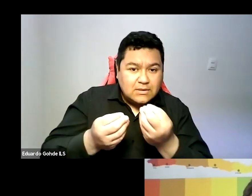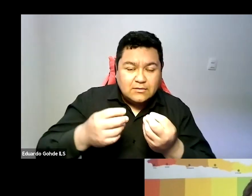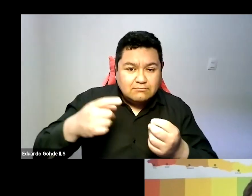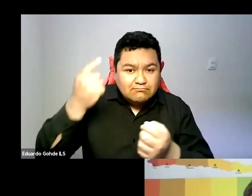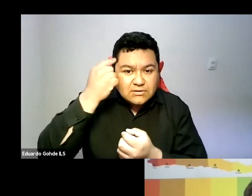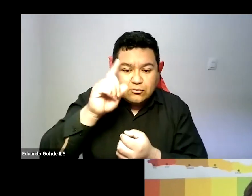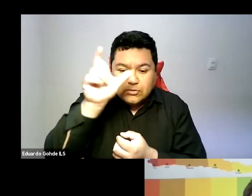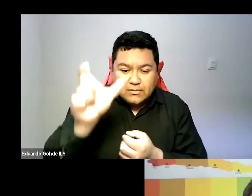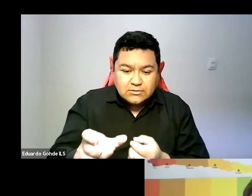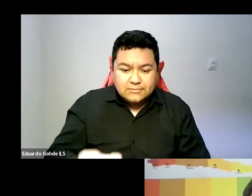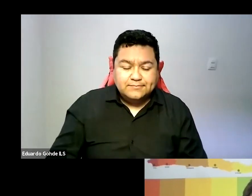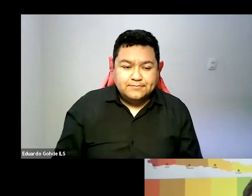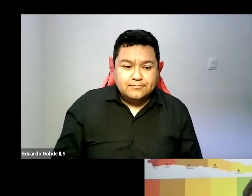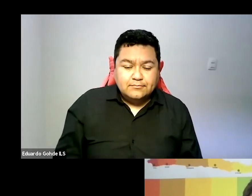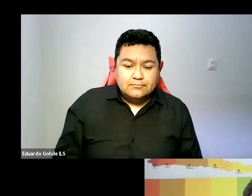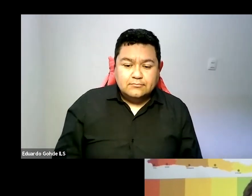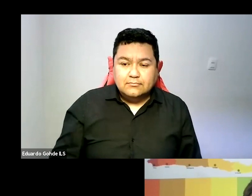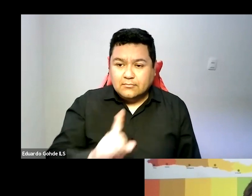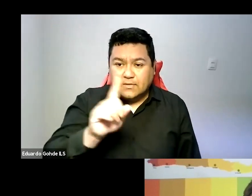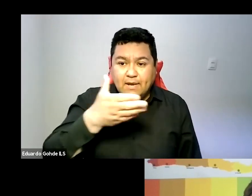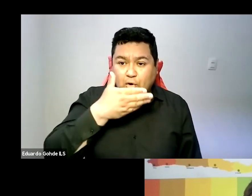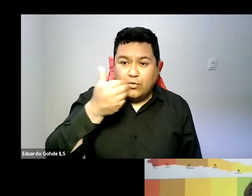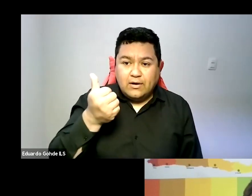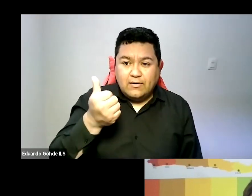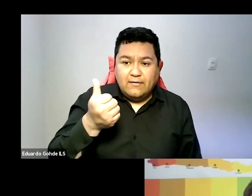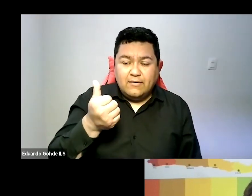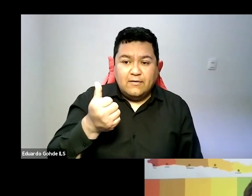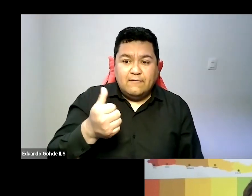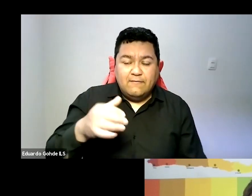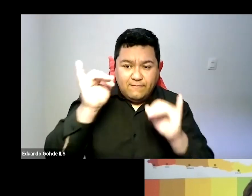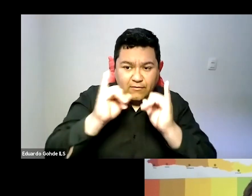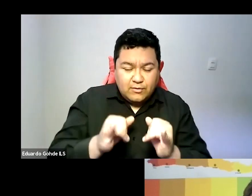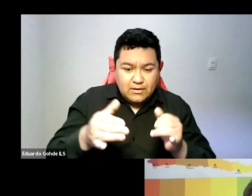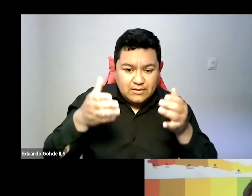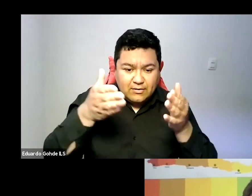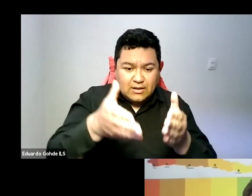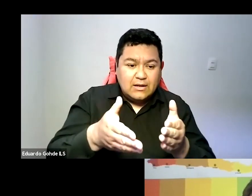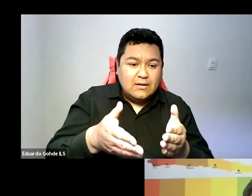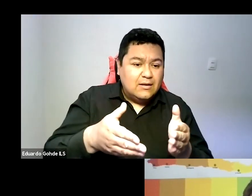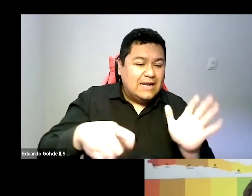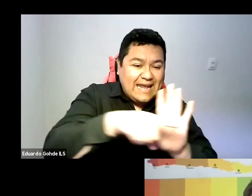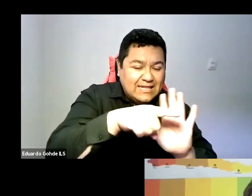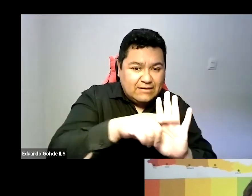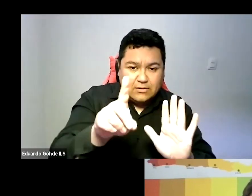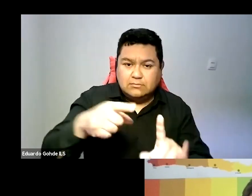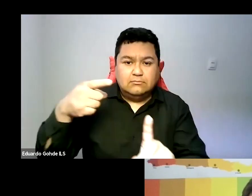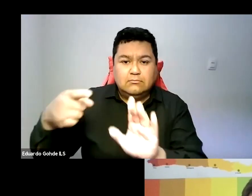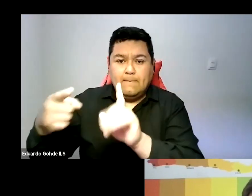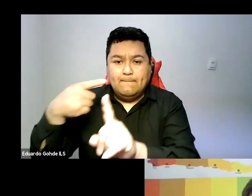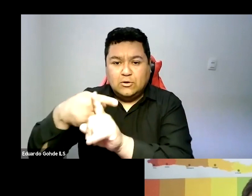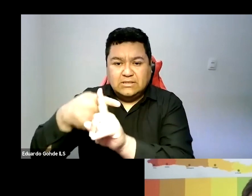alguien, ¿sí? No es la mejor forma de abordar un problema, por la negativa, sino más bien por la positiva. Te lo